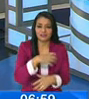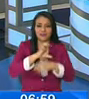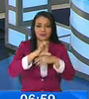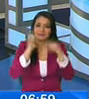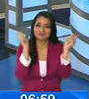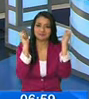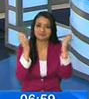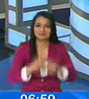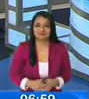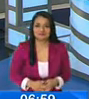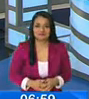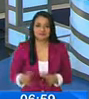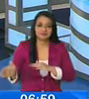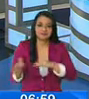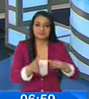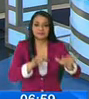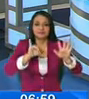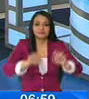fiesta.